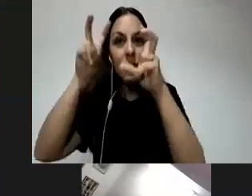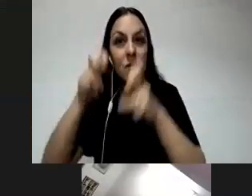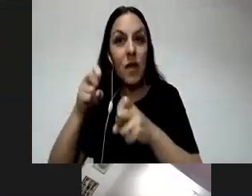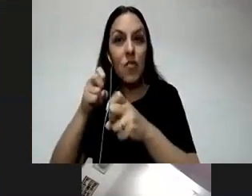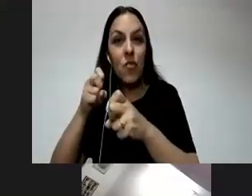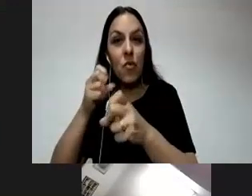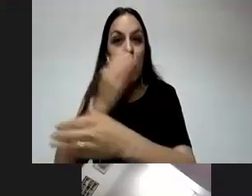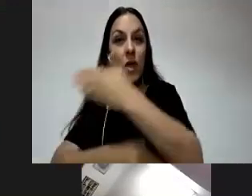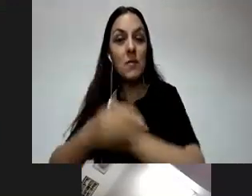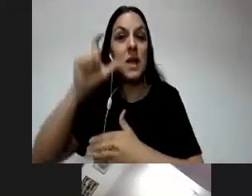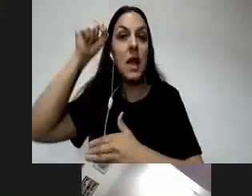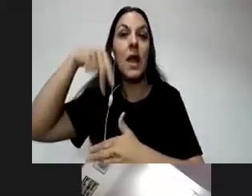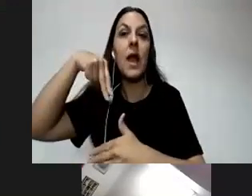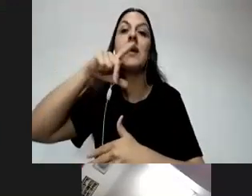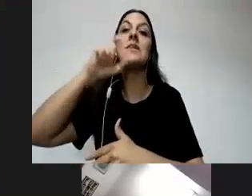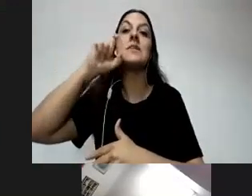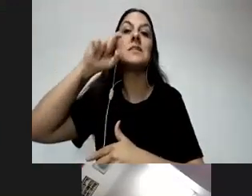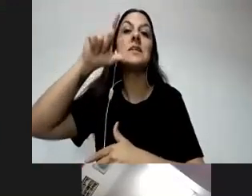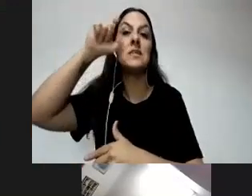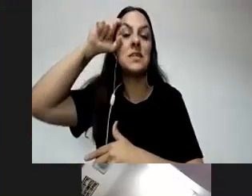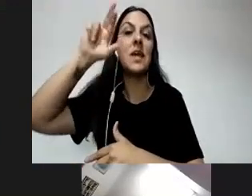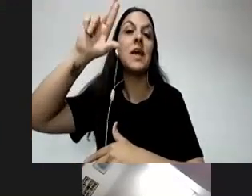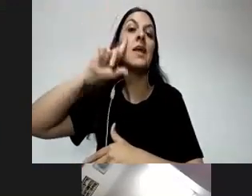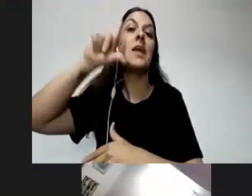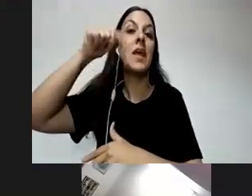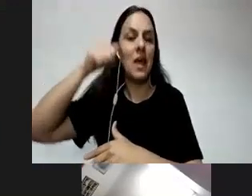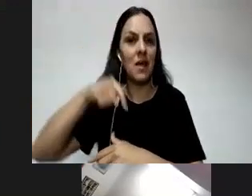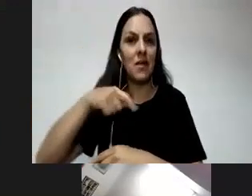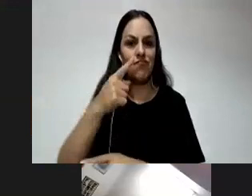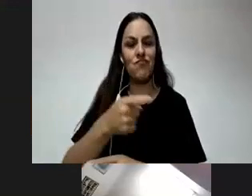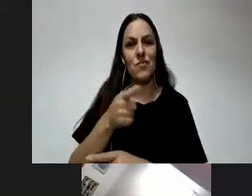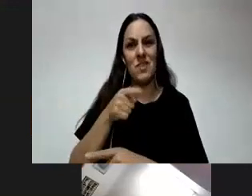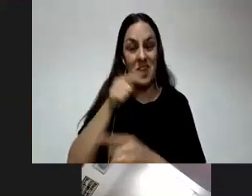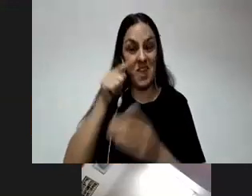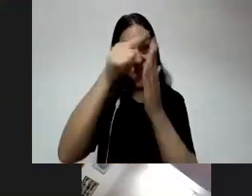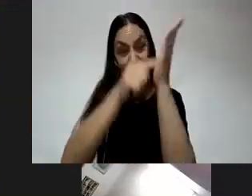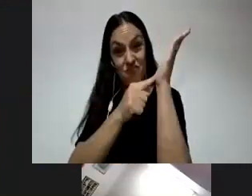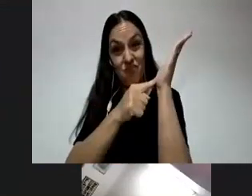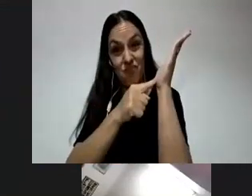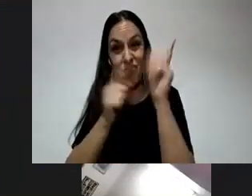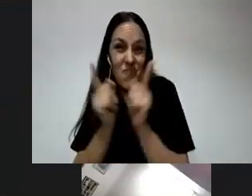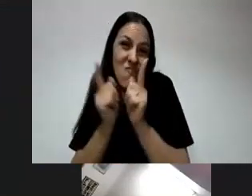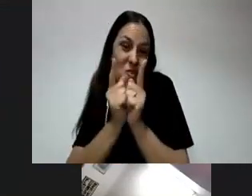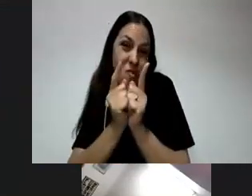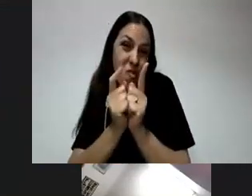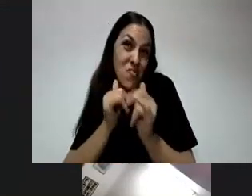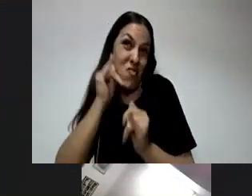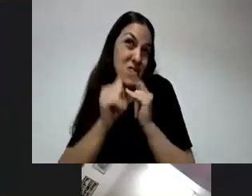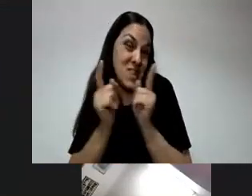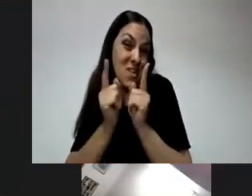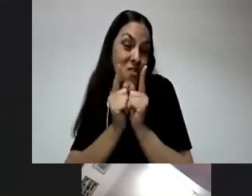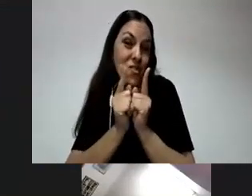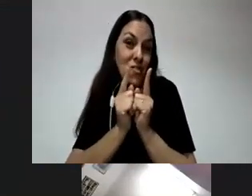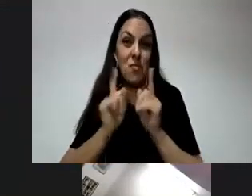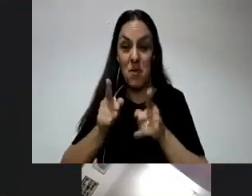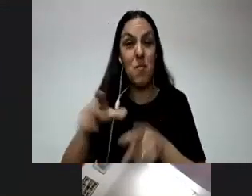Cancillería. Sin perjuicio de que esto, la verdad, es muy reducido su currículum, lo vamos a escuchar, y